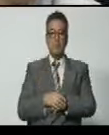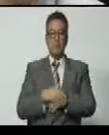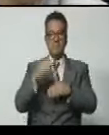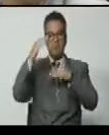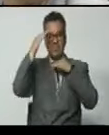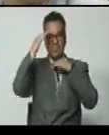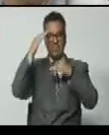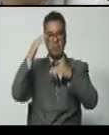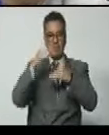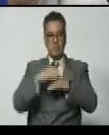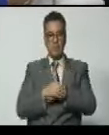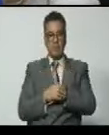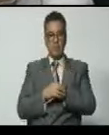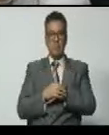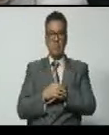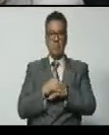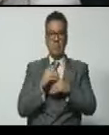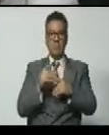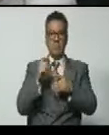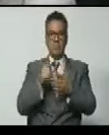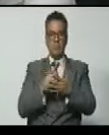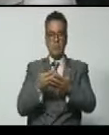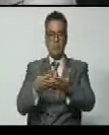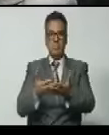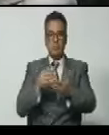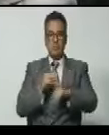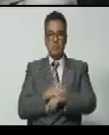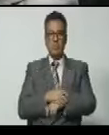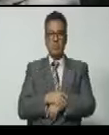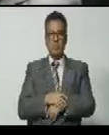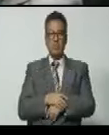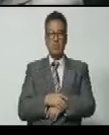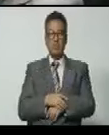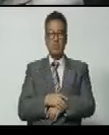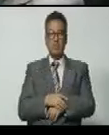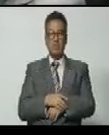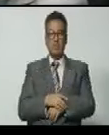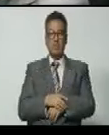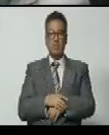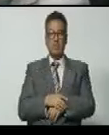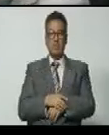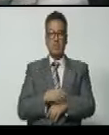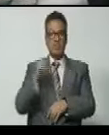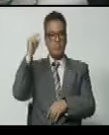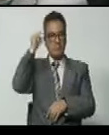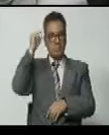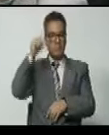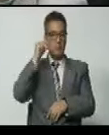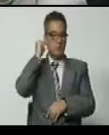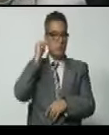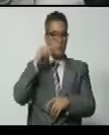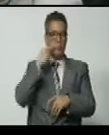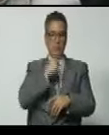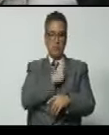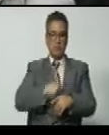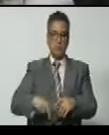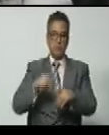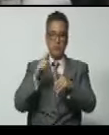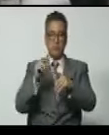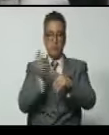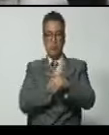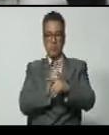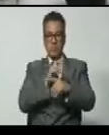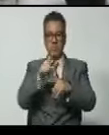saludo por el detalle de, bueno, de atender el Día de la Mujer. Señor presidente, disculpe muy